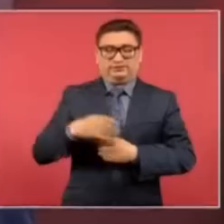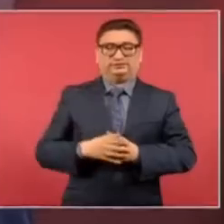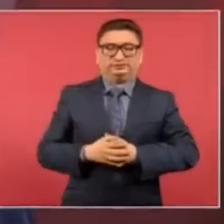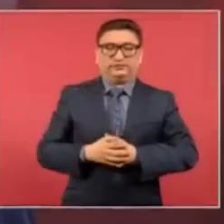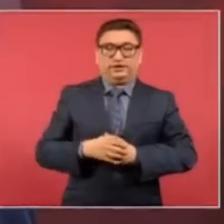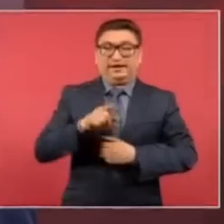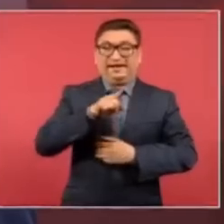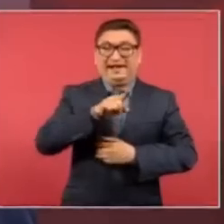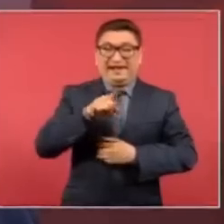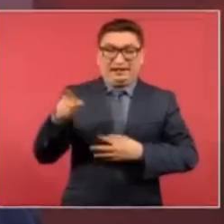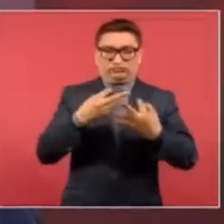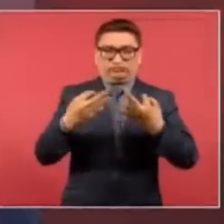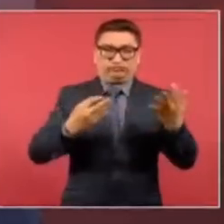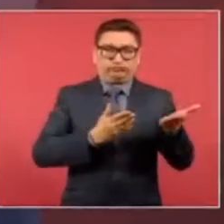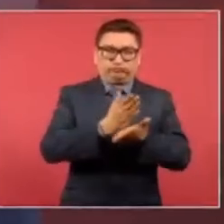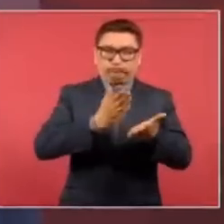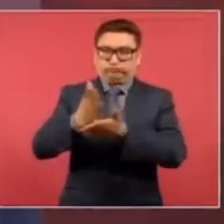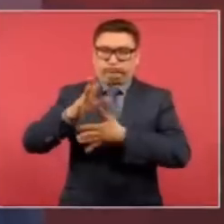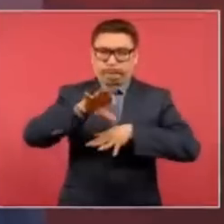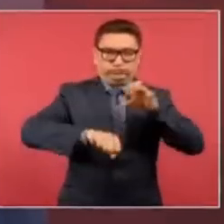son los invasores